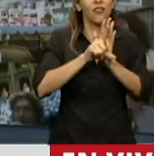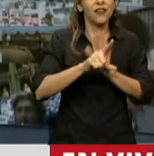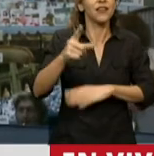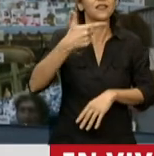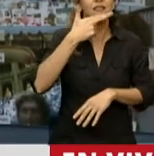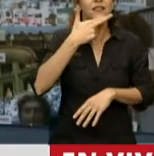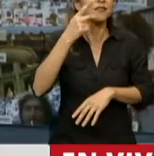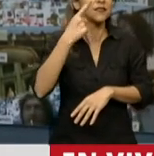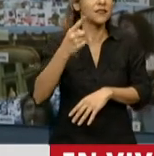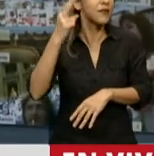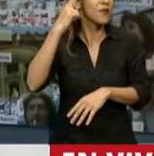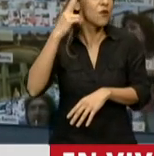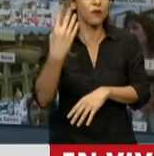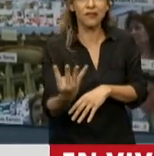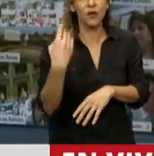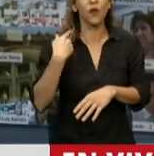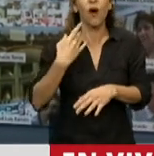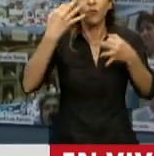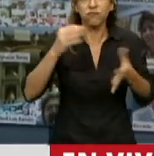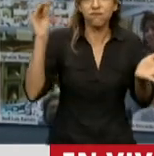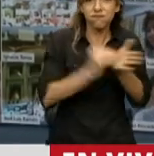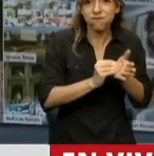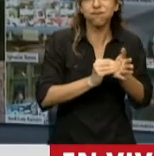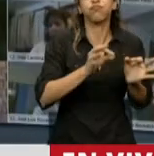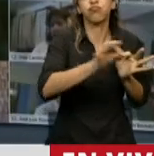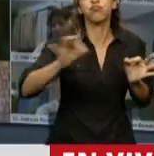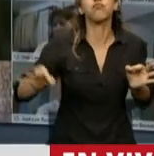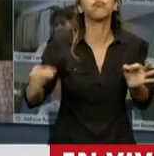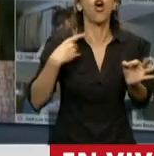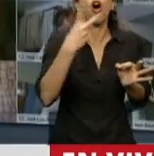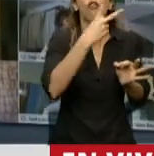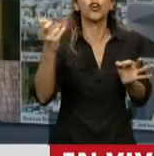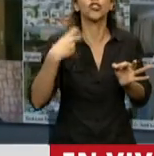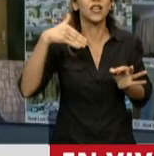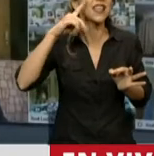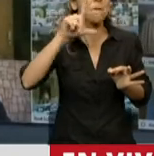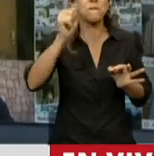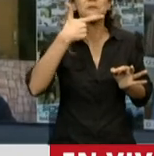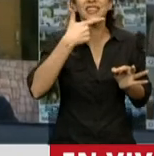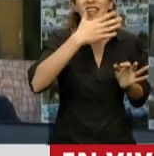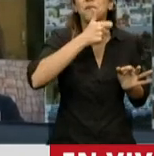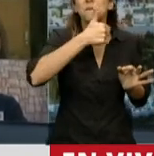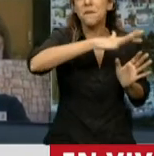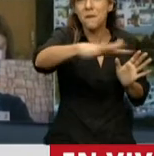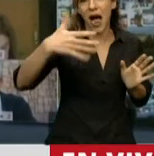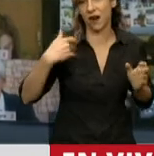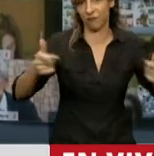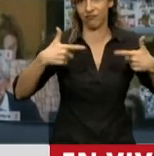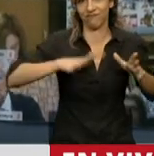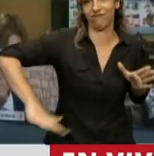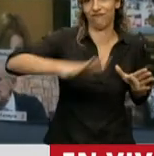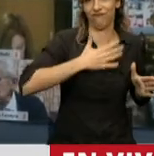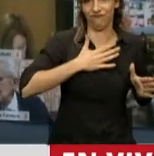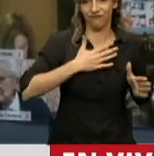que estableció las 200 millas marinas de soberanía, el desarrollo de toda nuestra industria marítima y